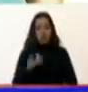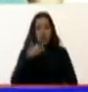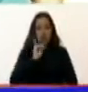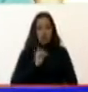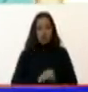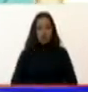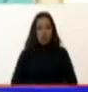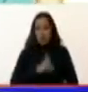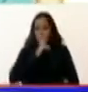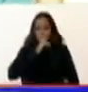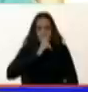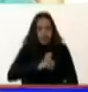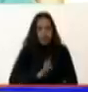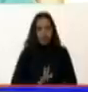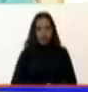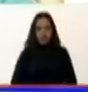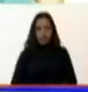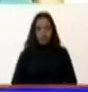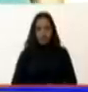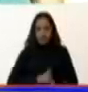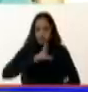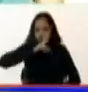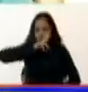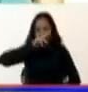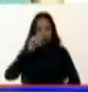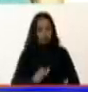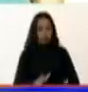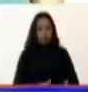Un horror, un terror.